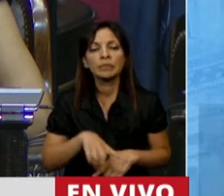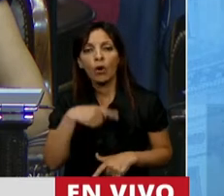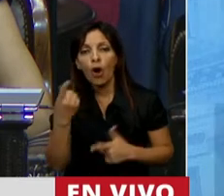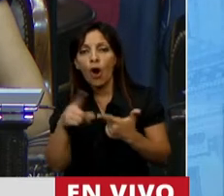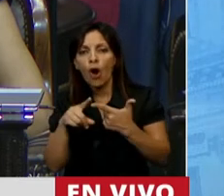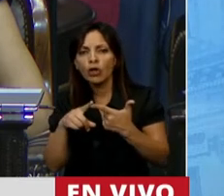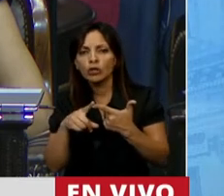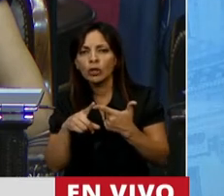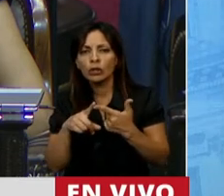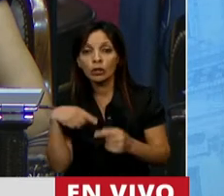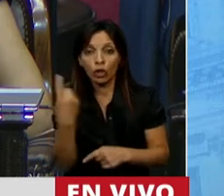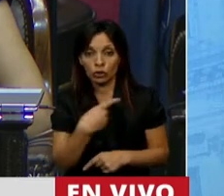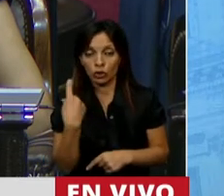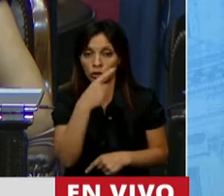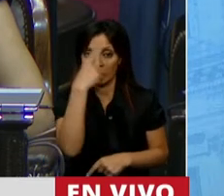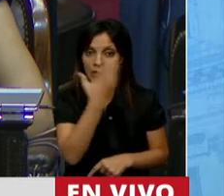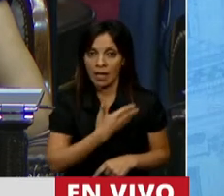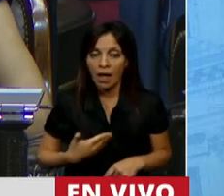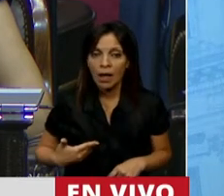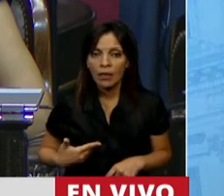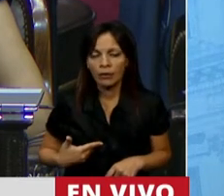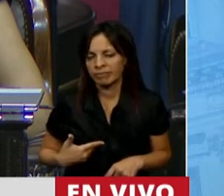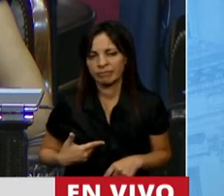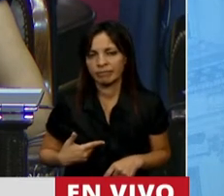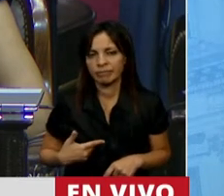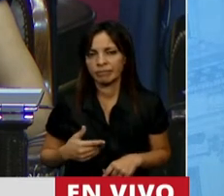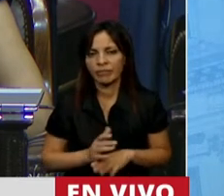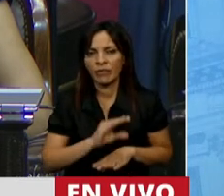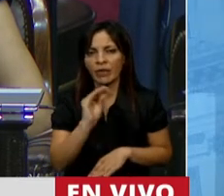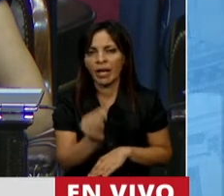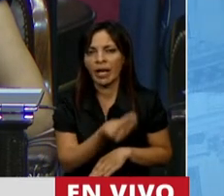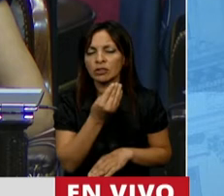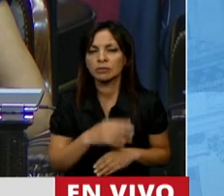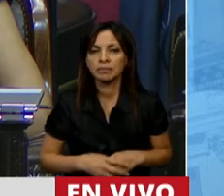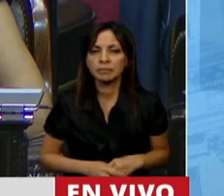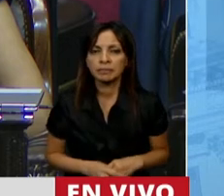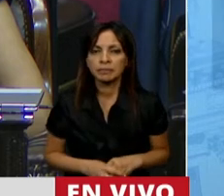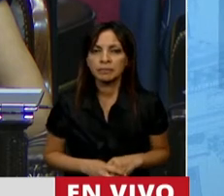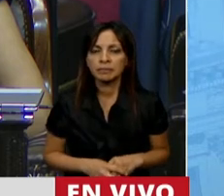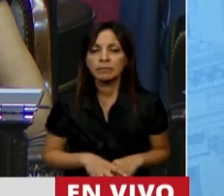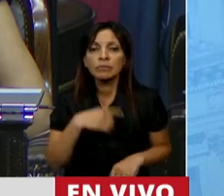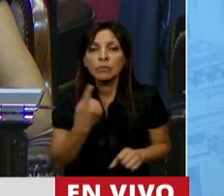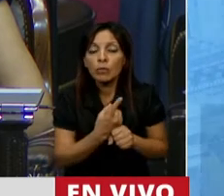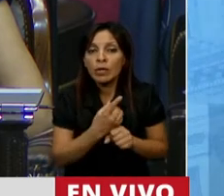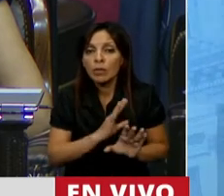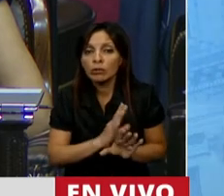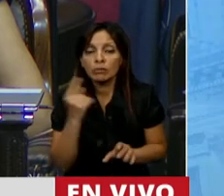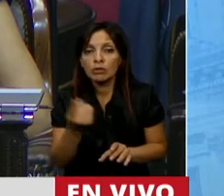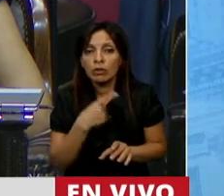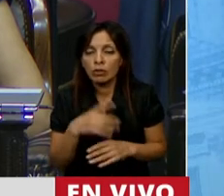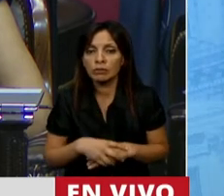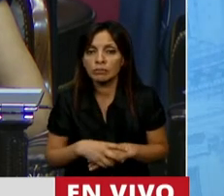sido incapaces de afrontar y hemos sido